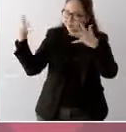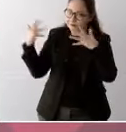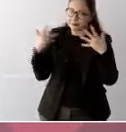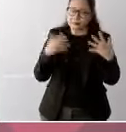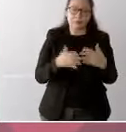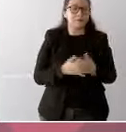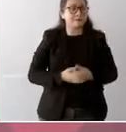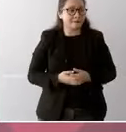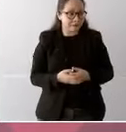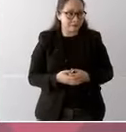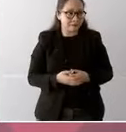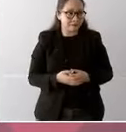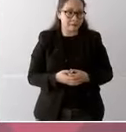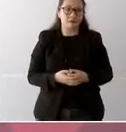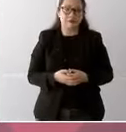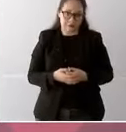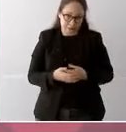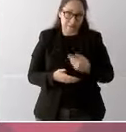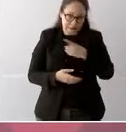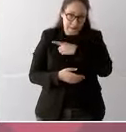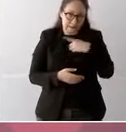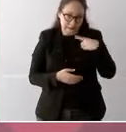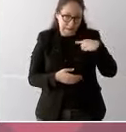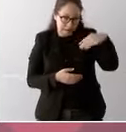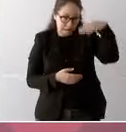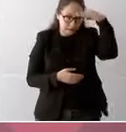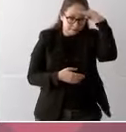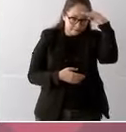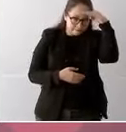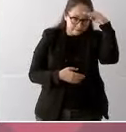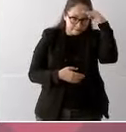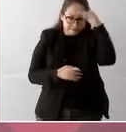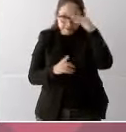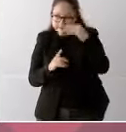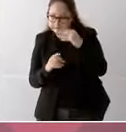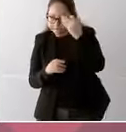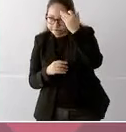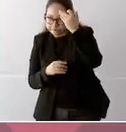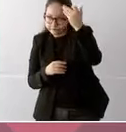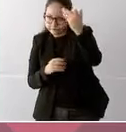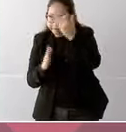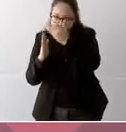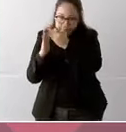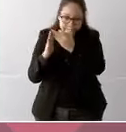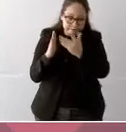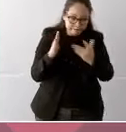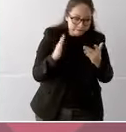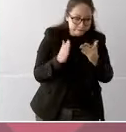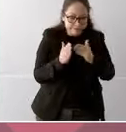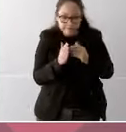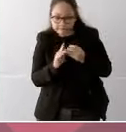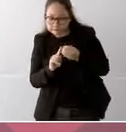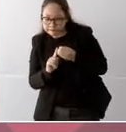hay que pensar en el tiempo para no dejar obras